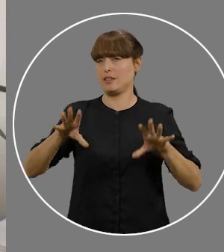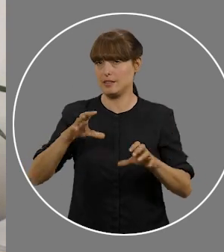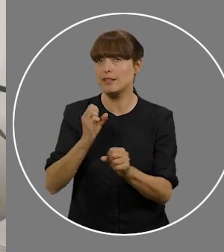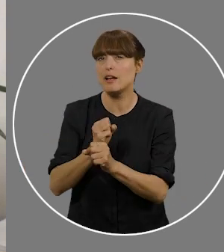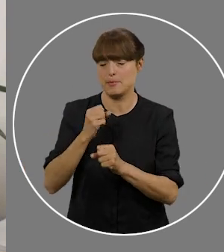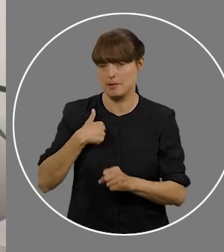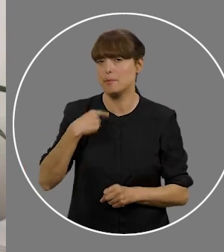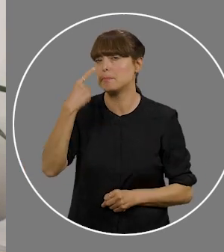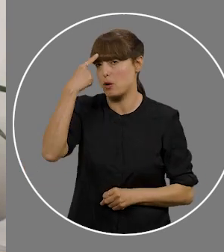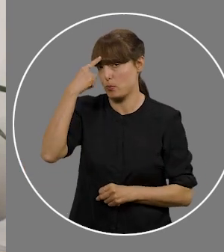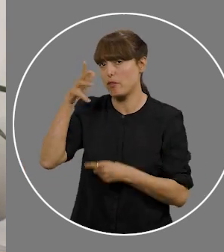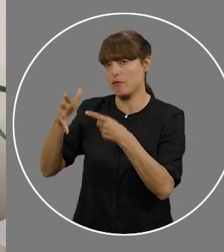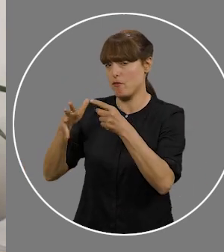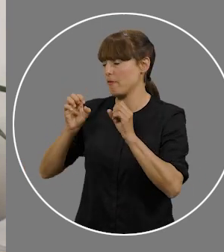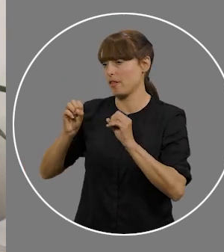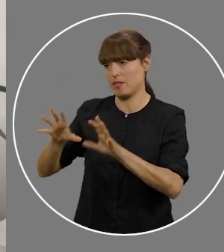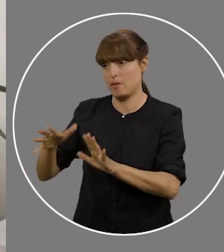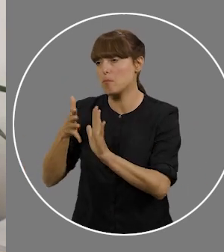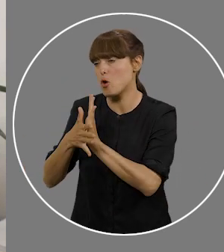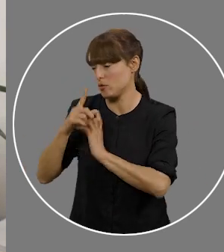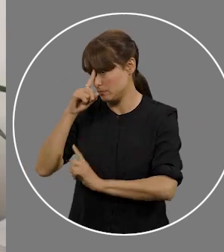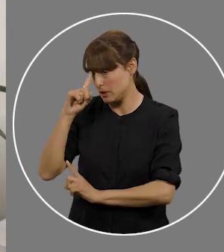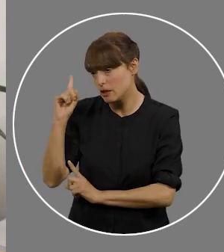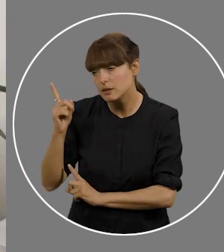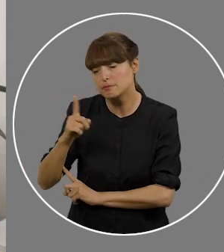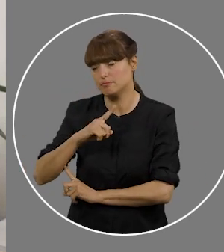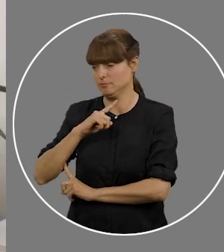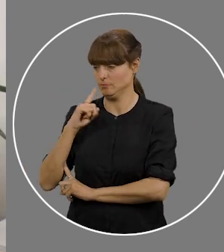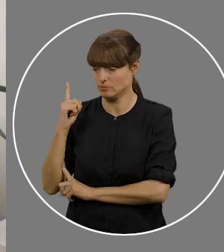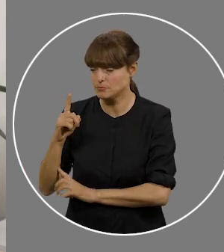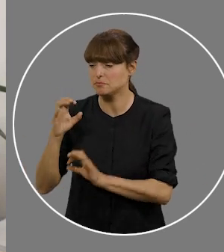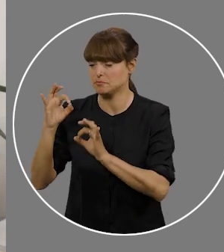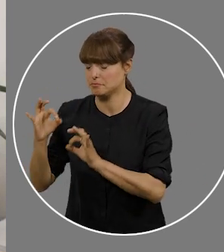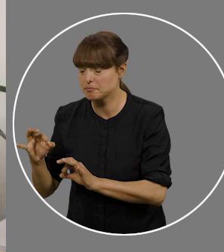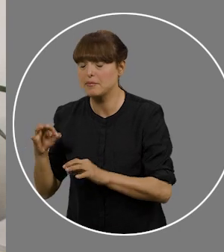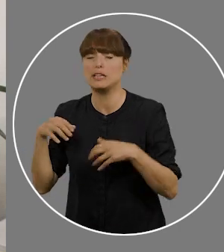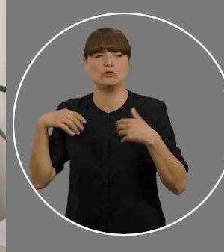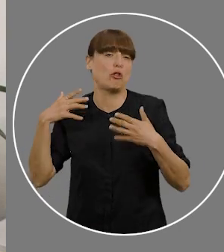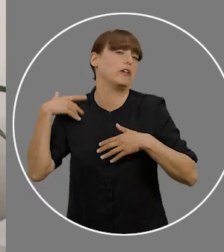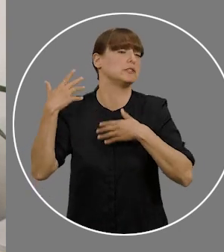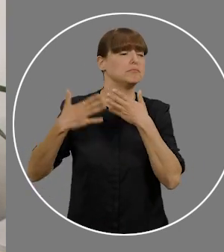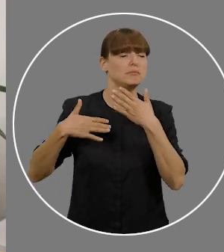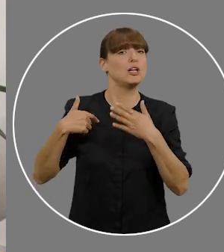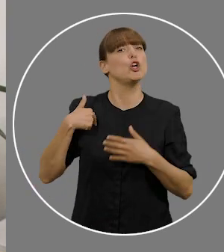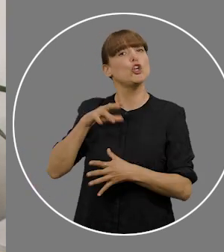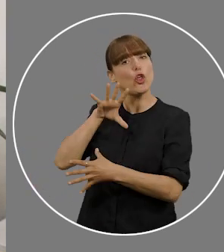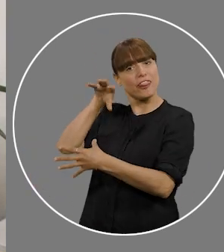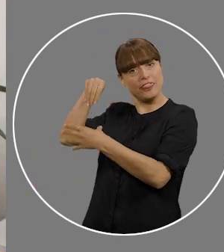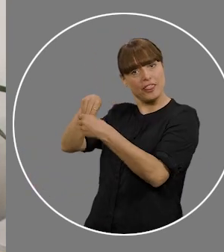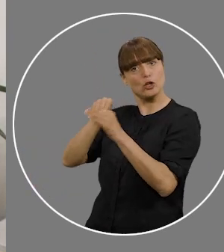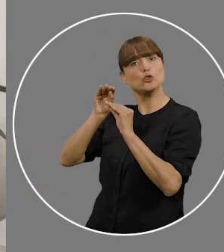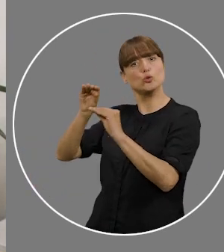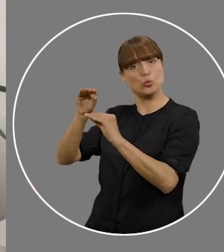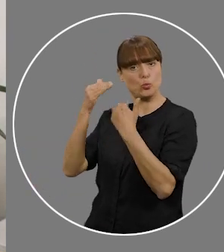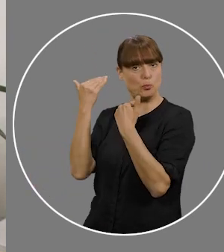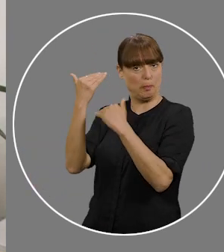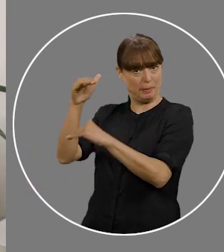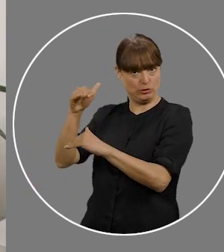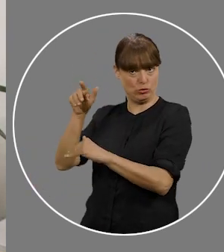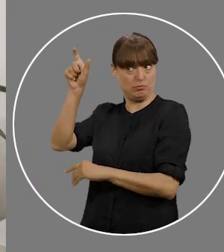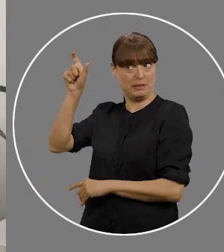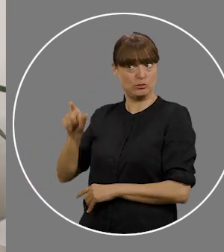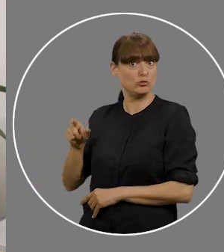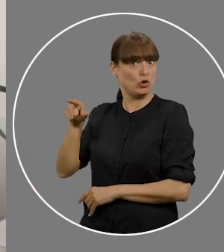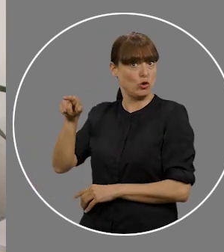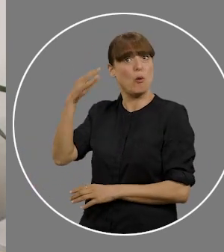Y entonces, pues claro, vivíamos a casa de esa paisana mía,